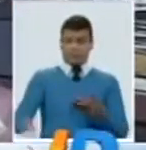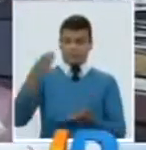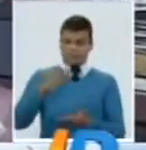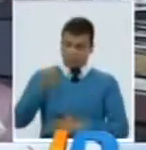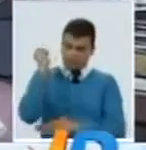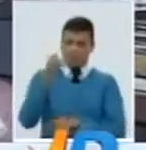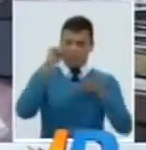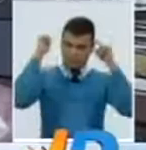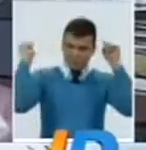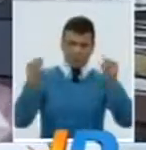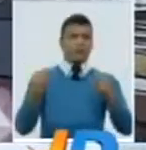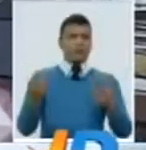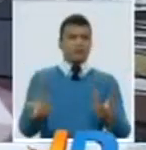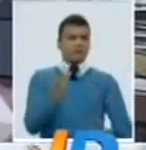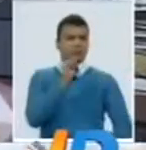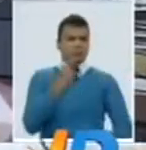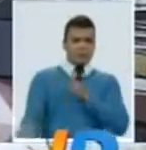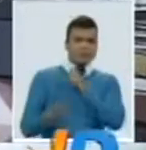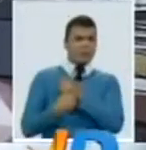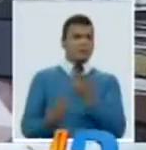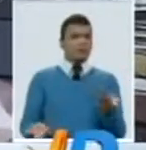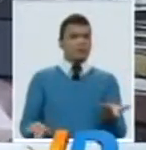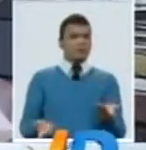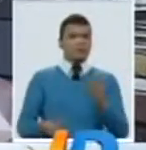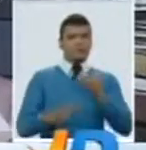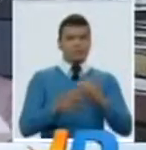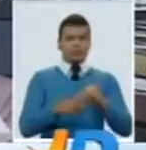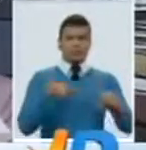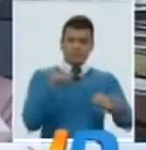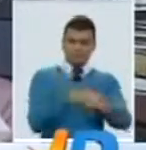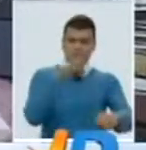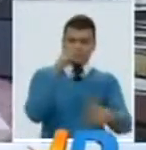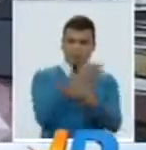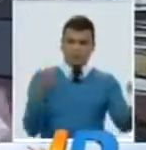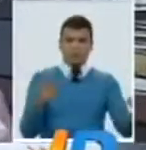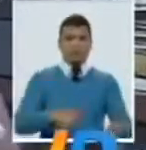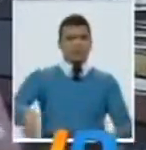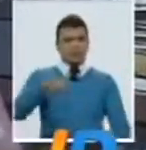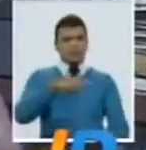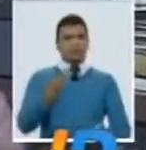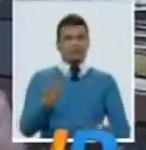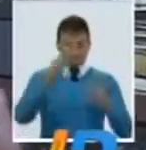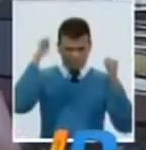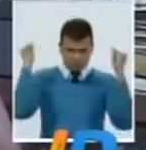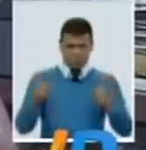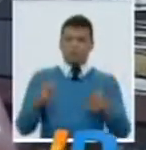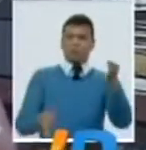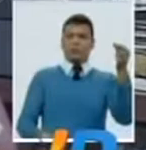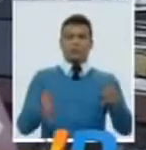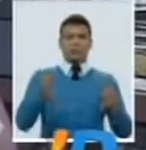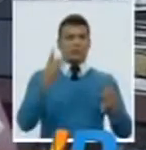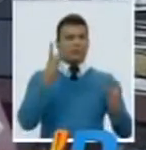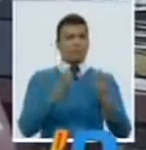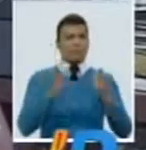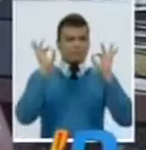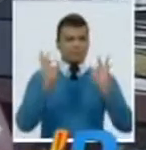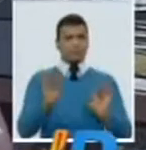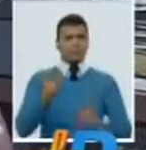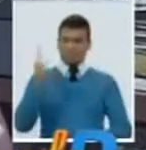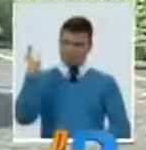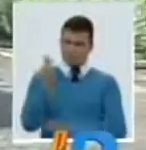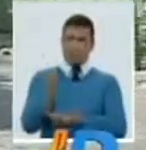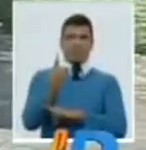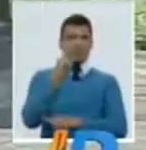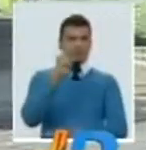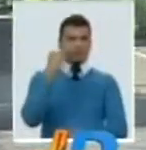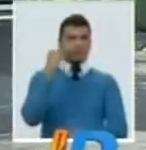esto, por todo este daño y también y de los daños que le hacen a los demás niños. Yo pido justicia contra estas